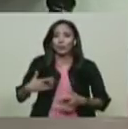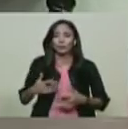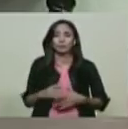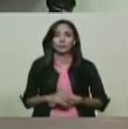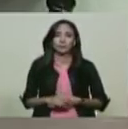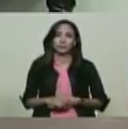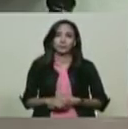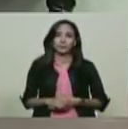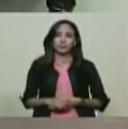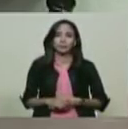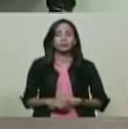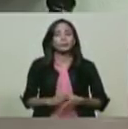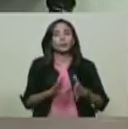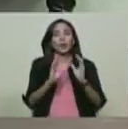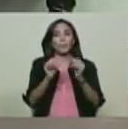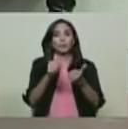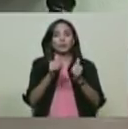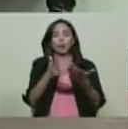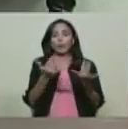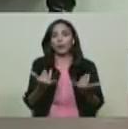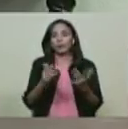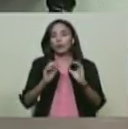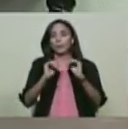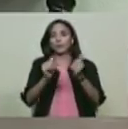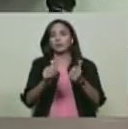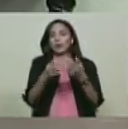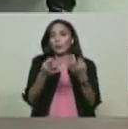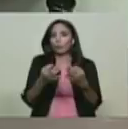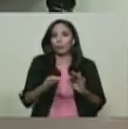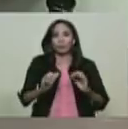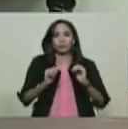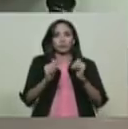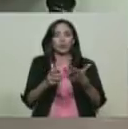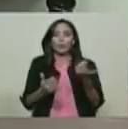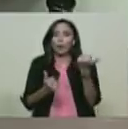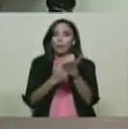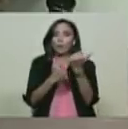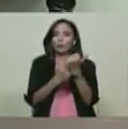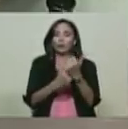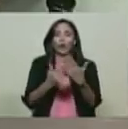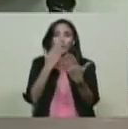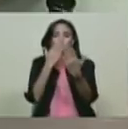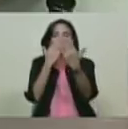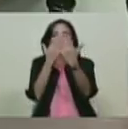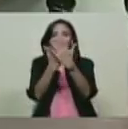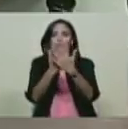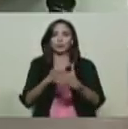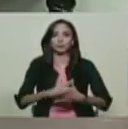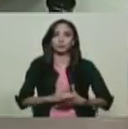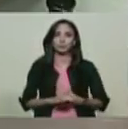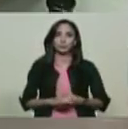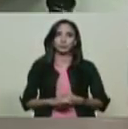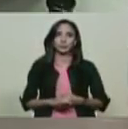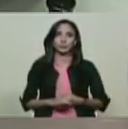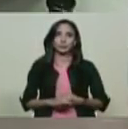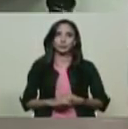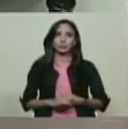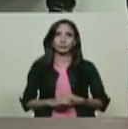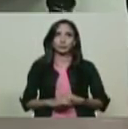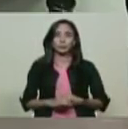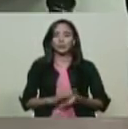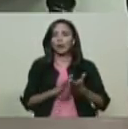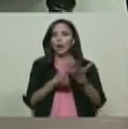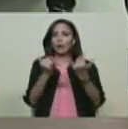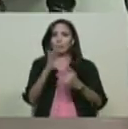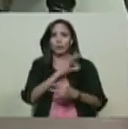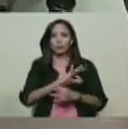Y Venezuela empezó tempranero, compadre. Vamos a la vanguardia, vamos adelante. No solamente desde el punto de vista